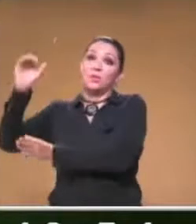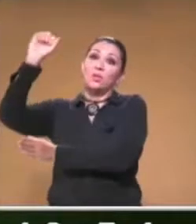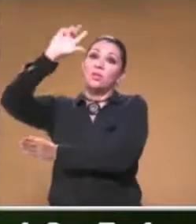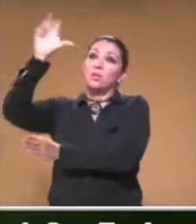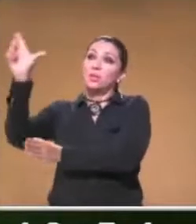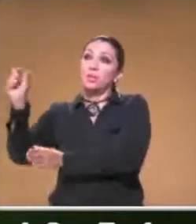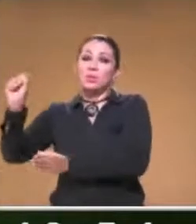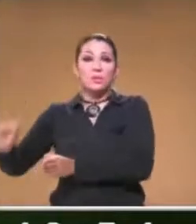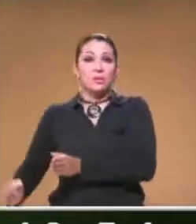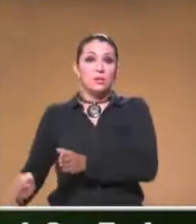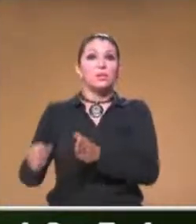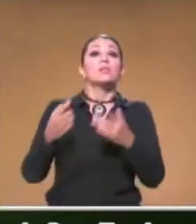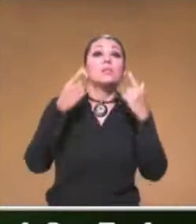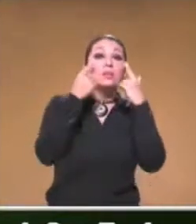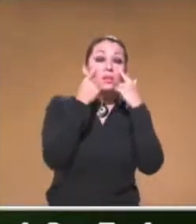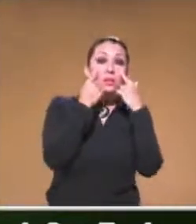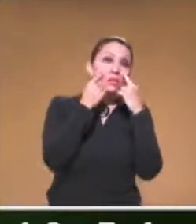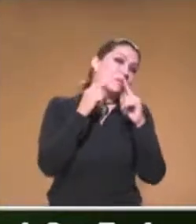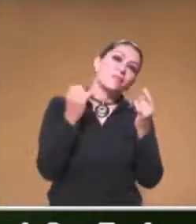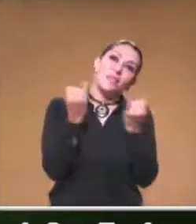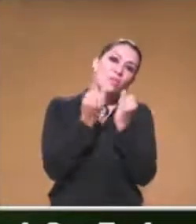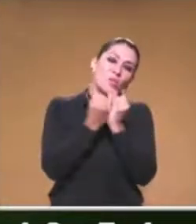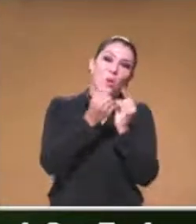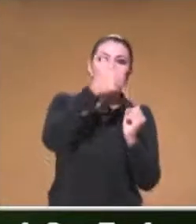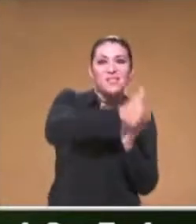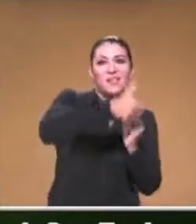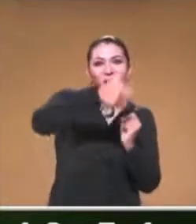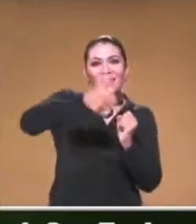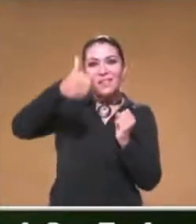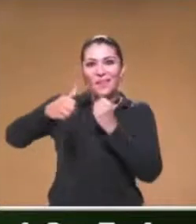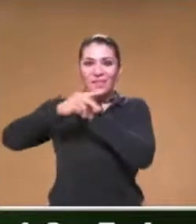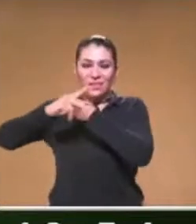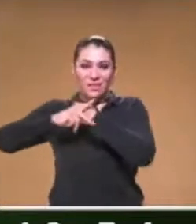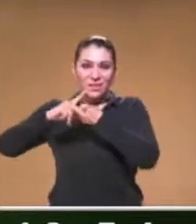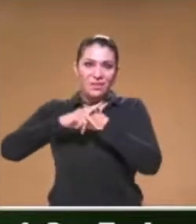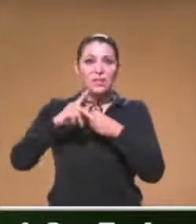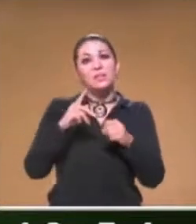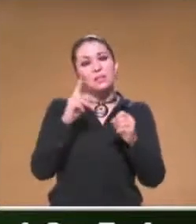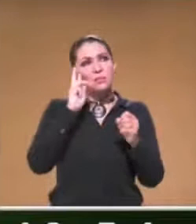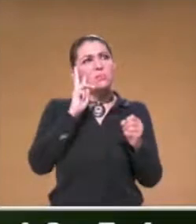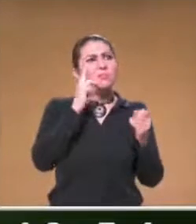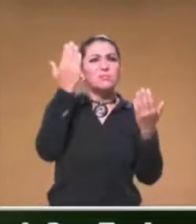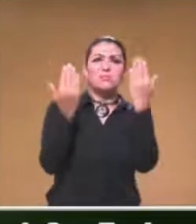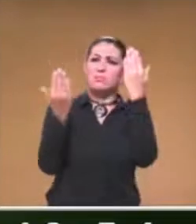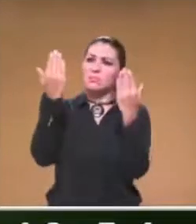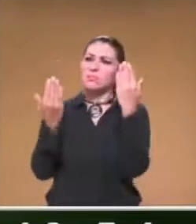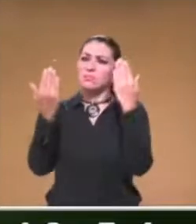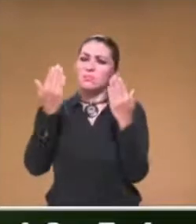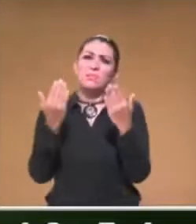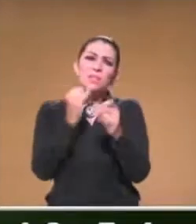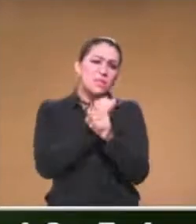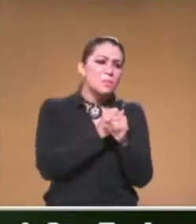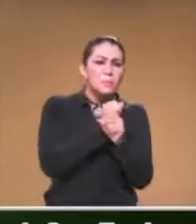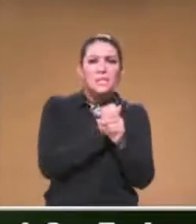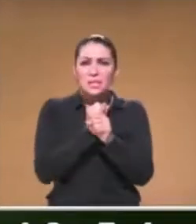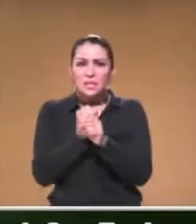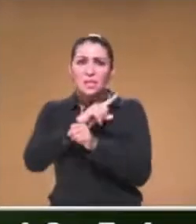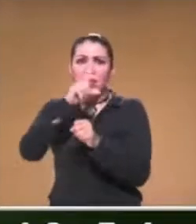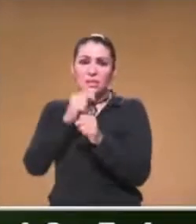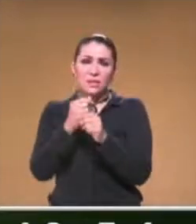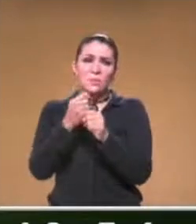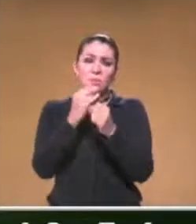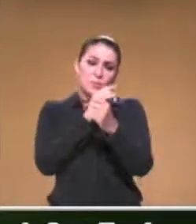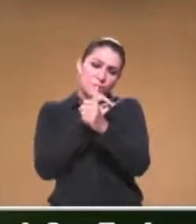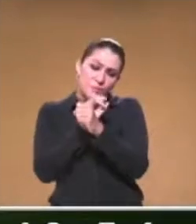Eso lo podríamos hacer con el resto de los países, tendríamos espacio para poder hacer un estudio más pormenorizado. De momento estamos haciendo